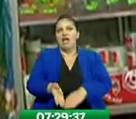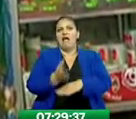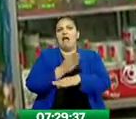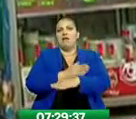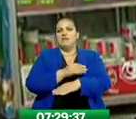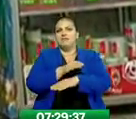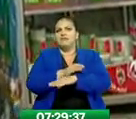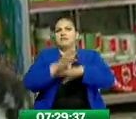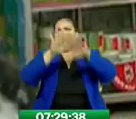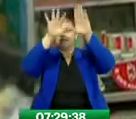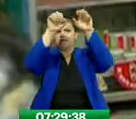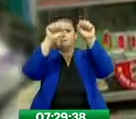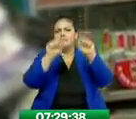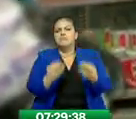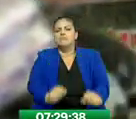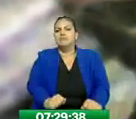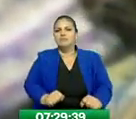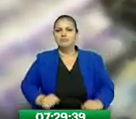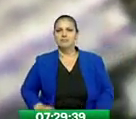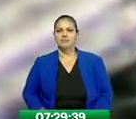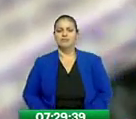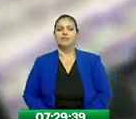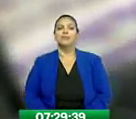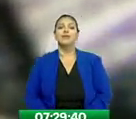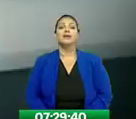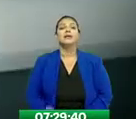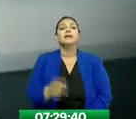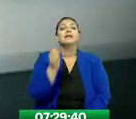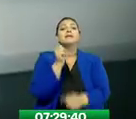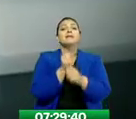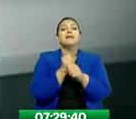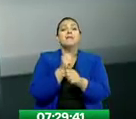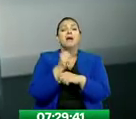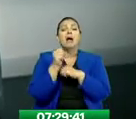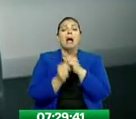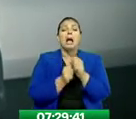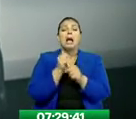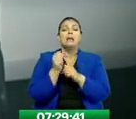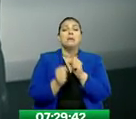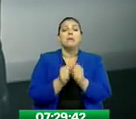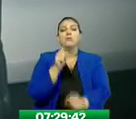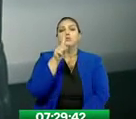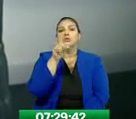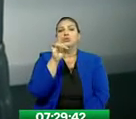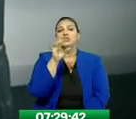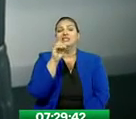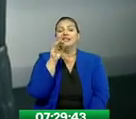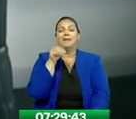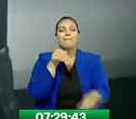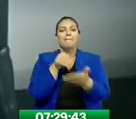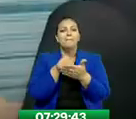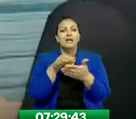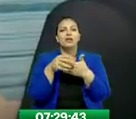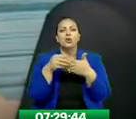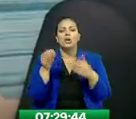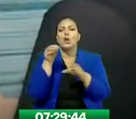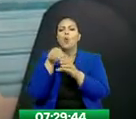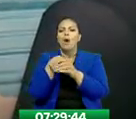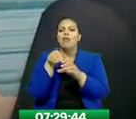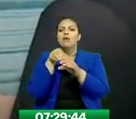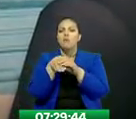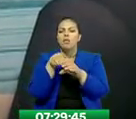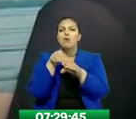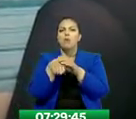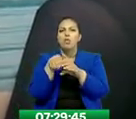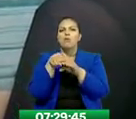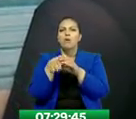cantidad de dinero había sido reunida durante años. Su propietaria evitó dar comentarios frente a la cámara, pero anunció